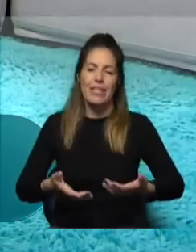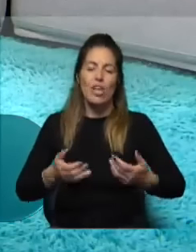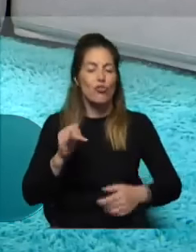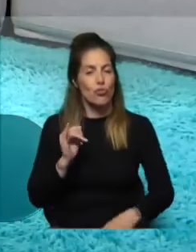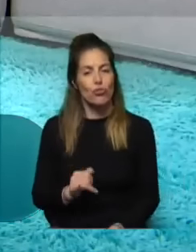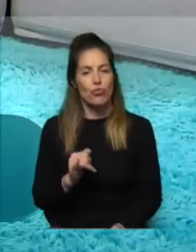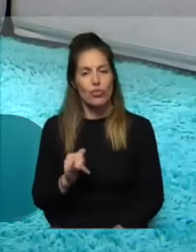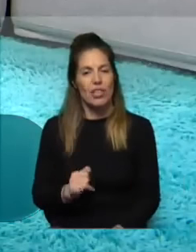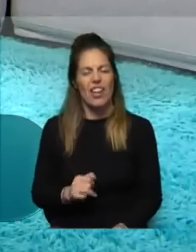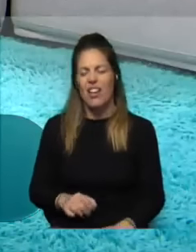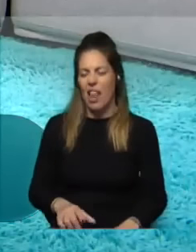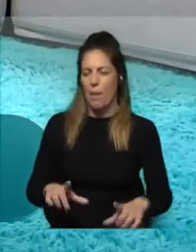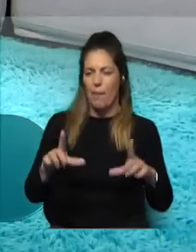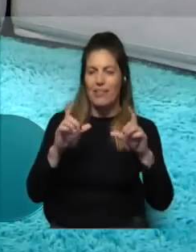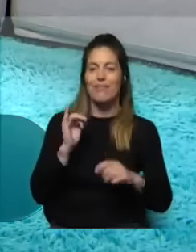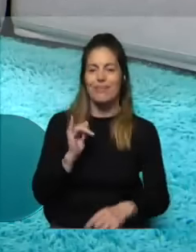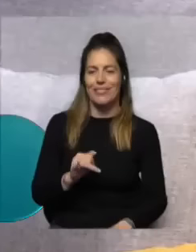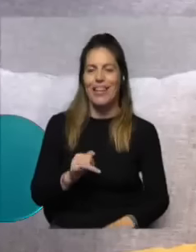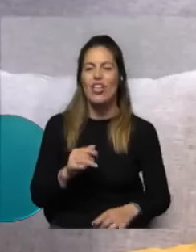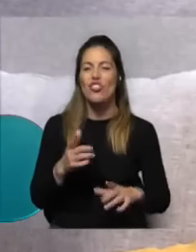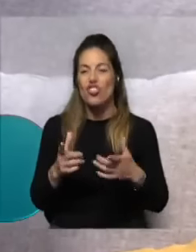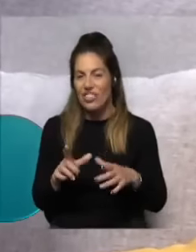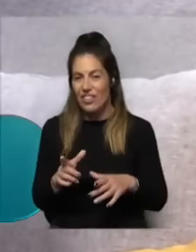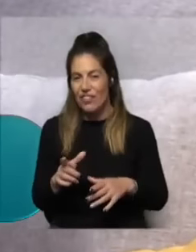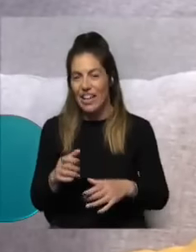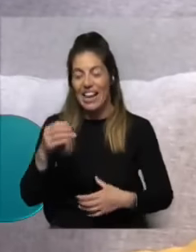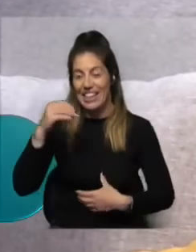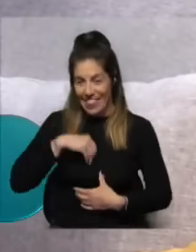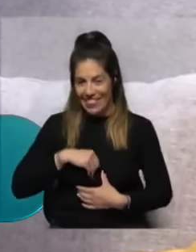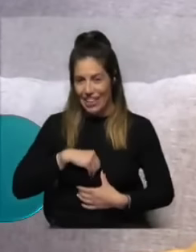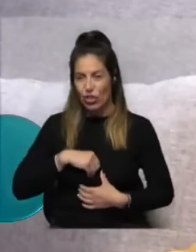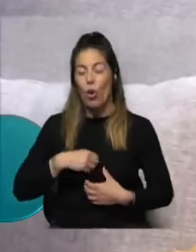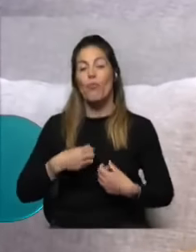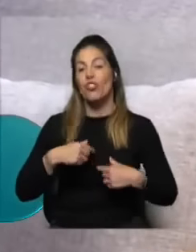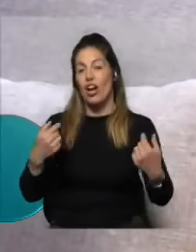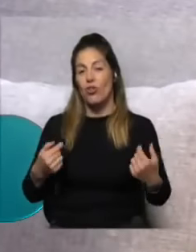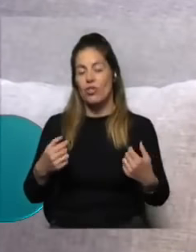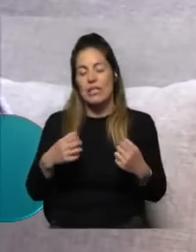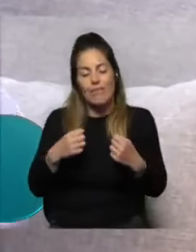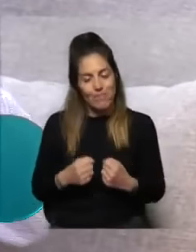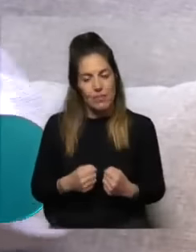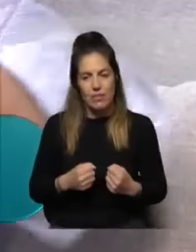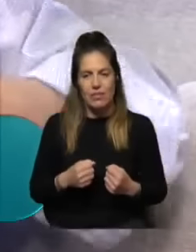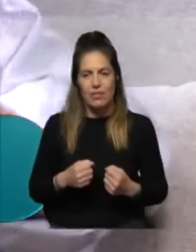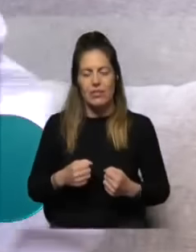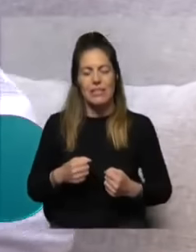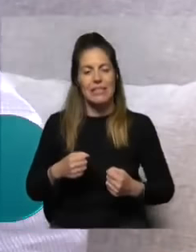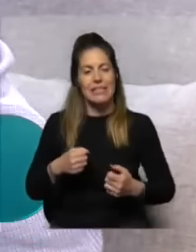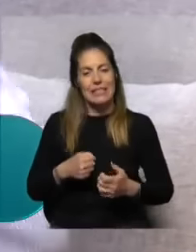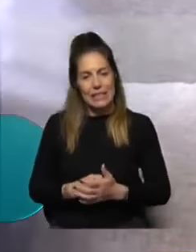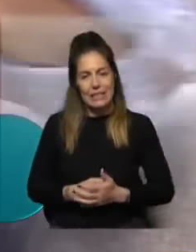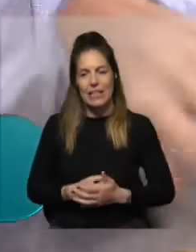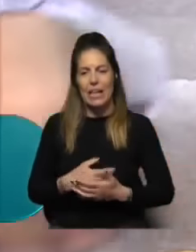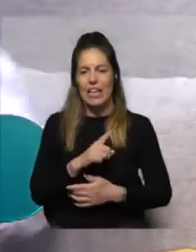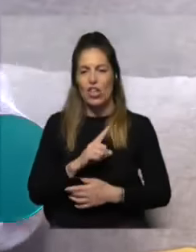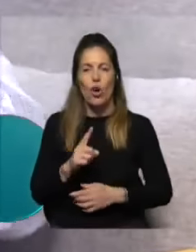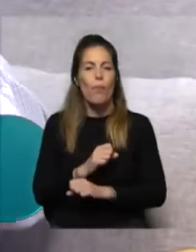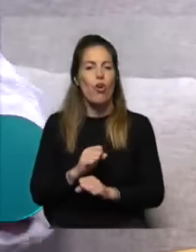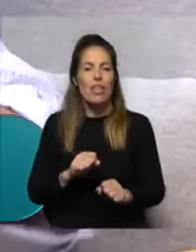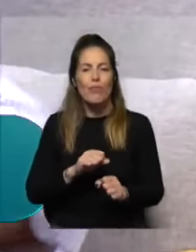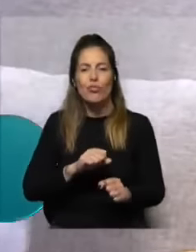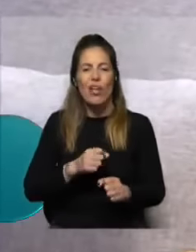pesados. De imagen. Eso significa que adentro también tenemos muchas cosas que trancan, muchas cosas que no salimos, no podemos dejar de